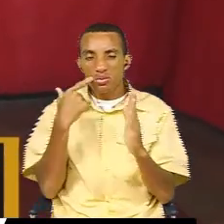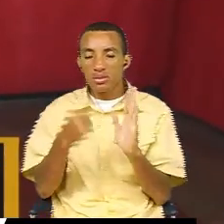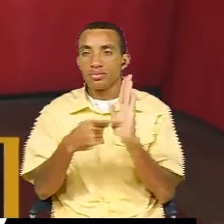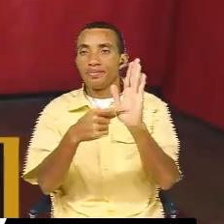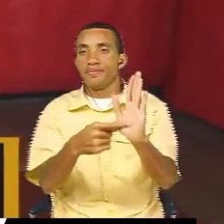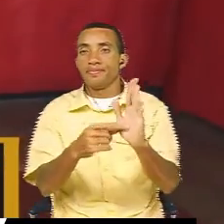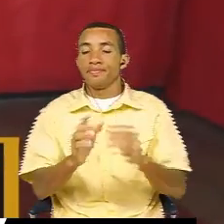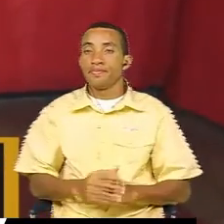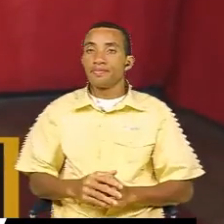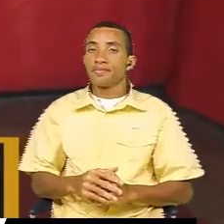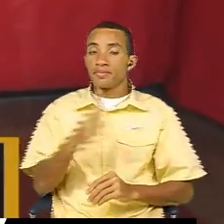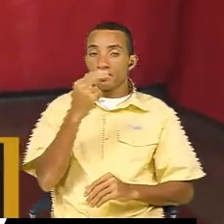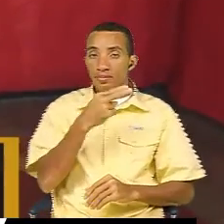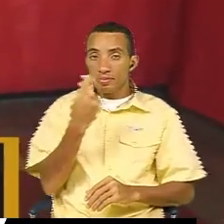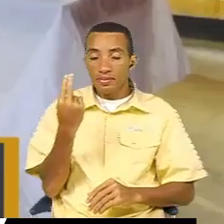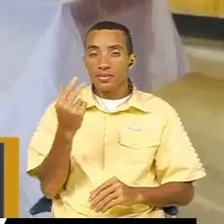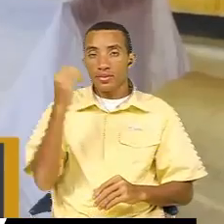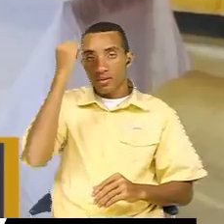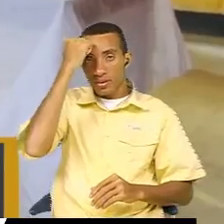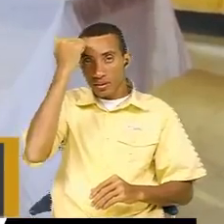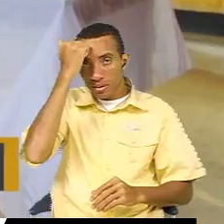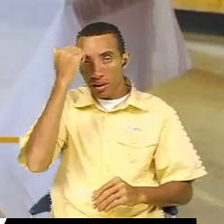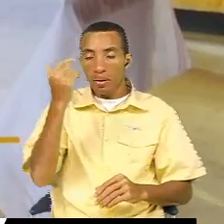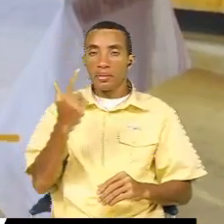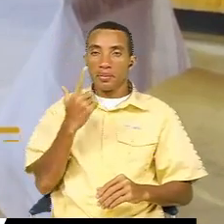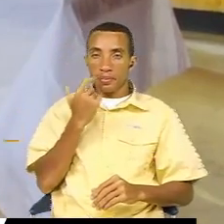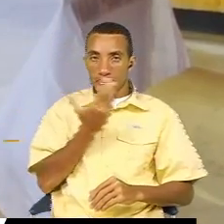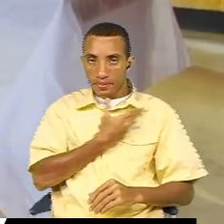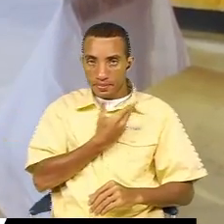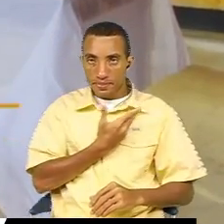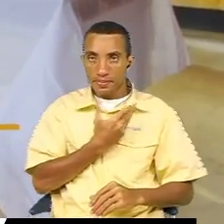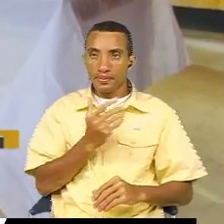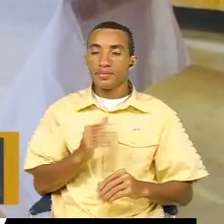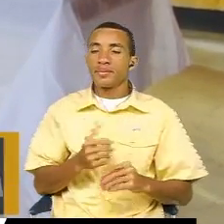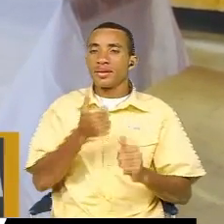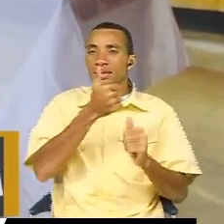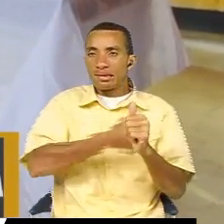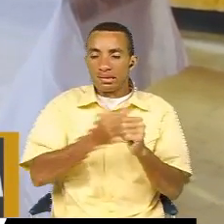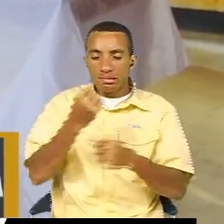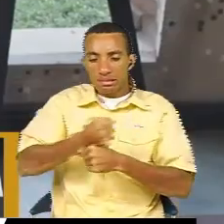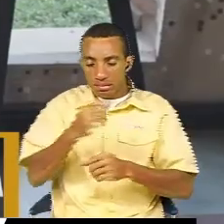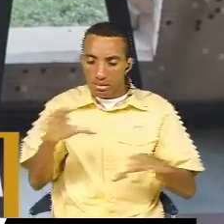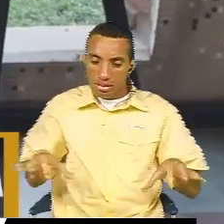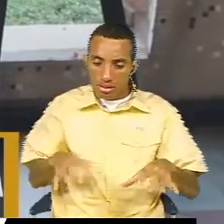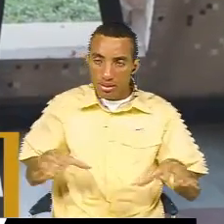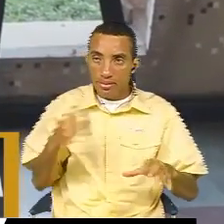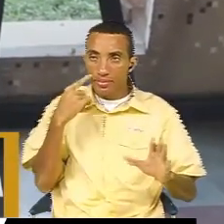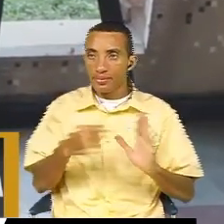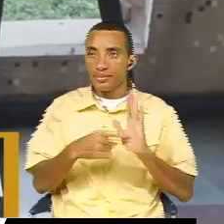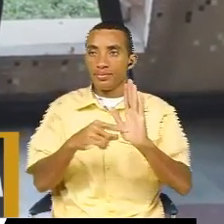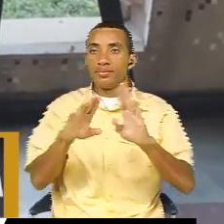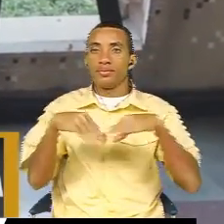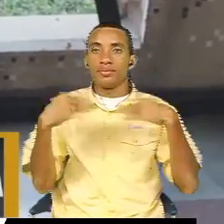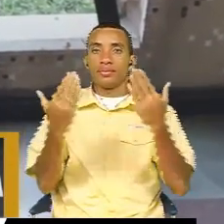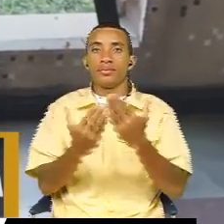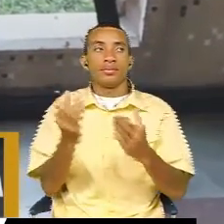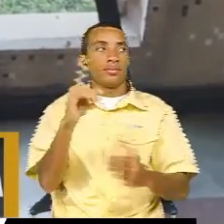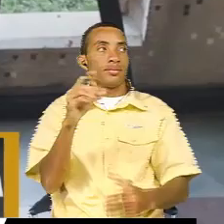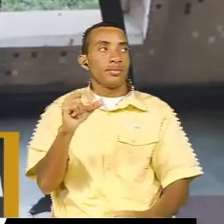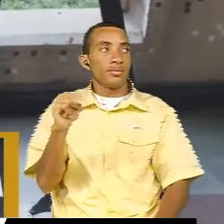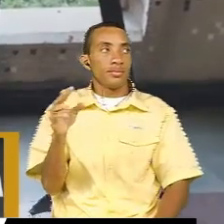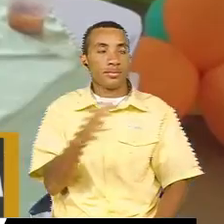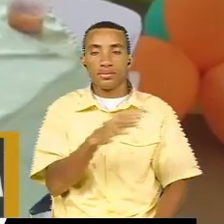de estudiantes, docentes y padres de familia se hizo visible en cada trabajo expuesto por los alumnos del Colegio Seminario San Pedro Claver, quienes en su